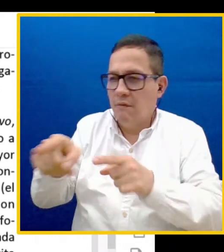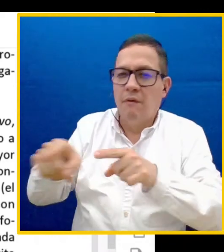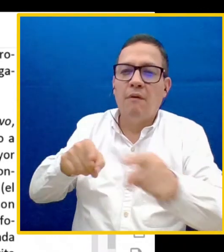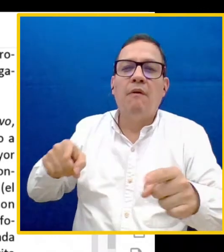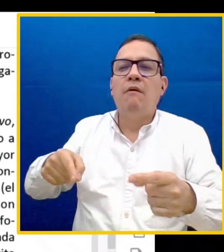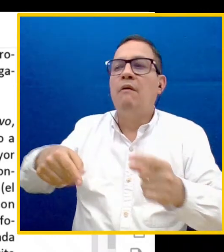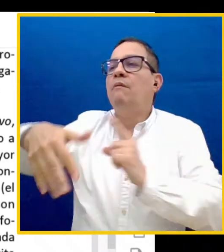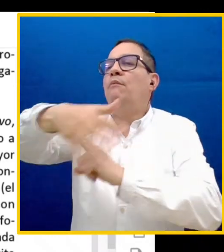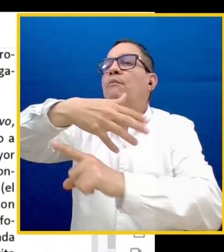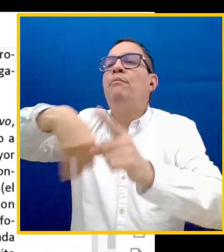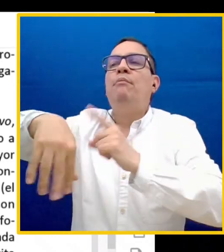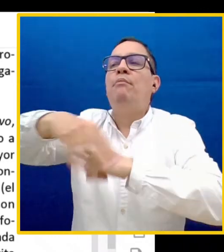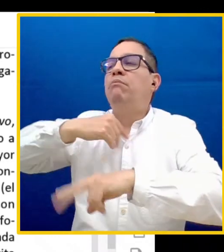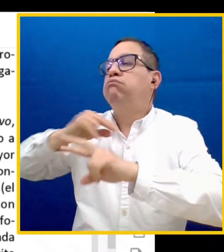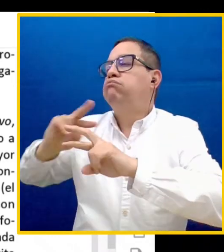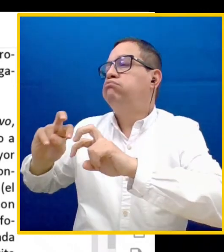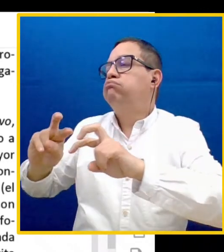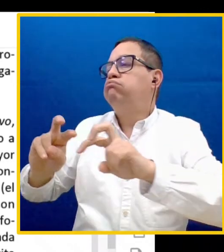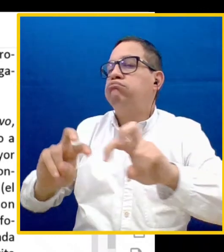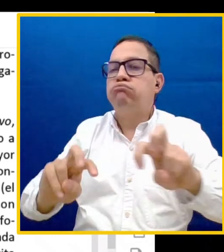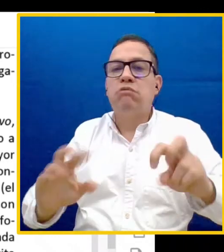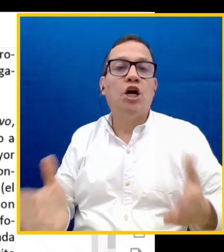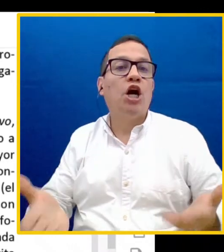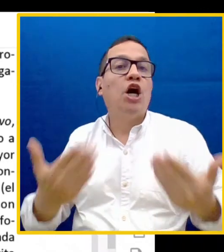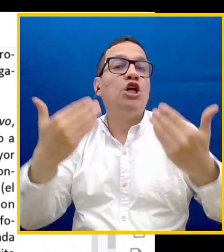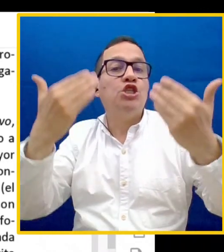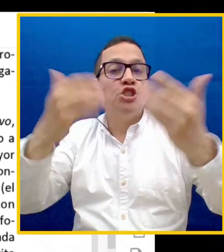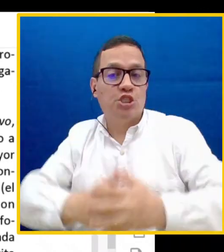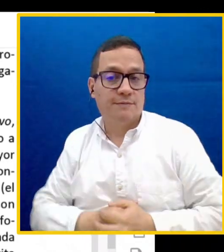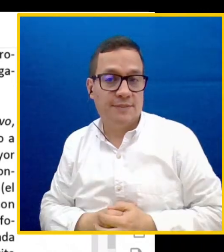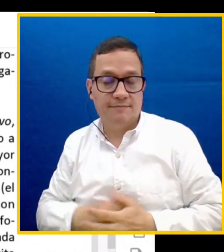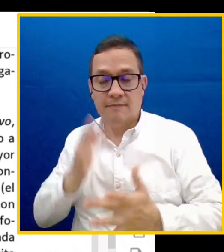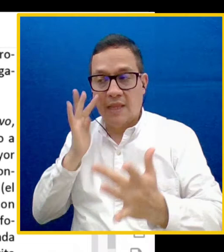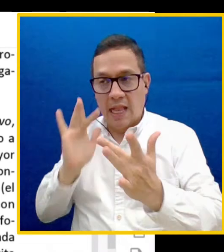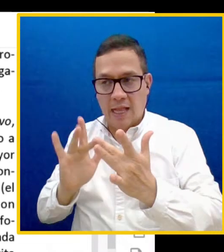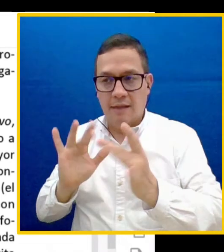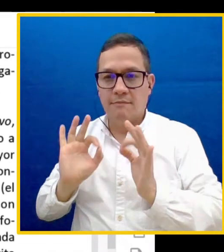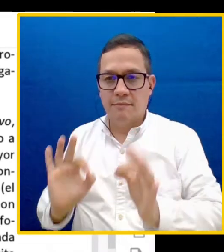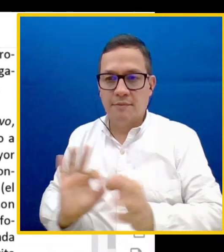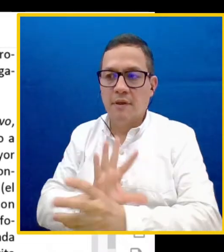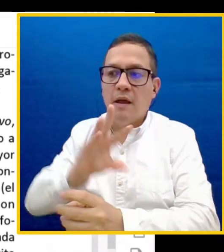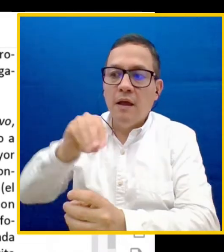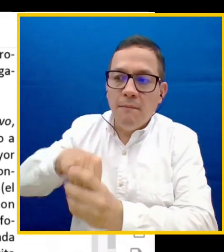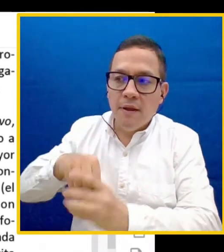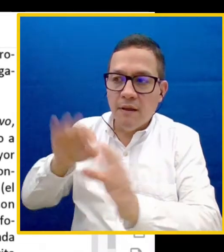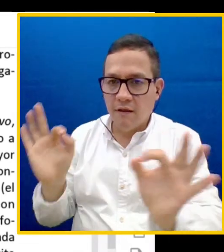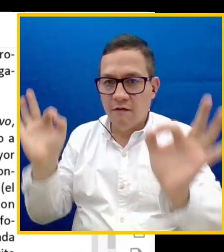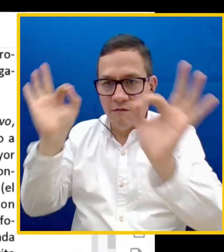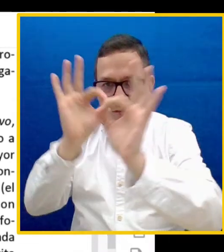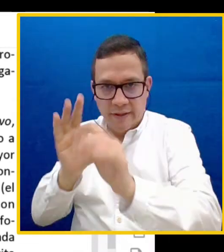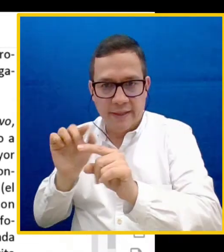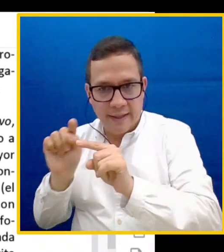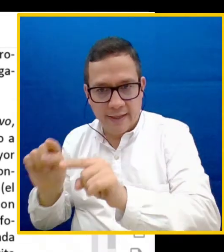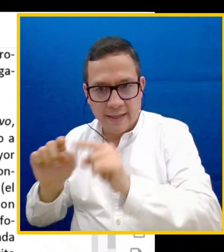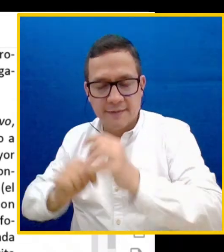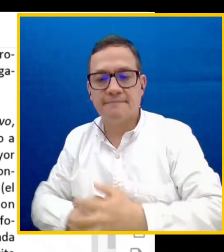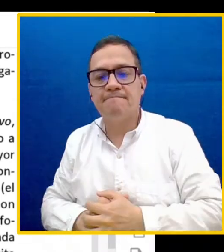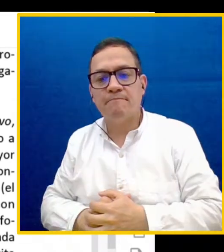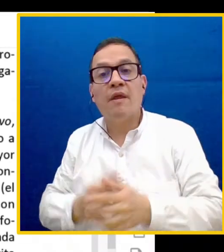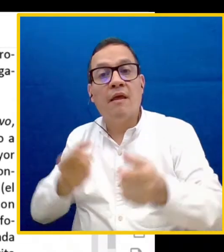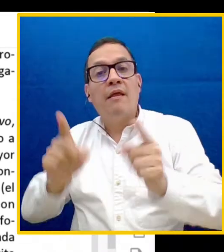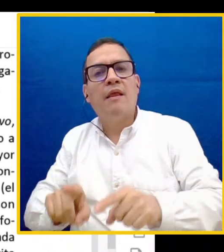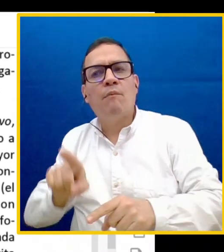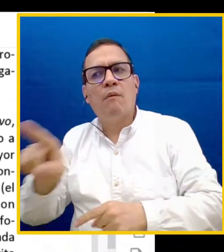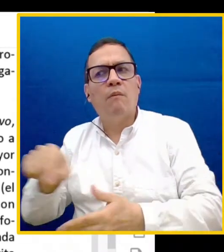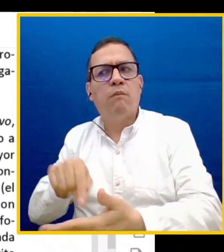del fenómeno a investigar, son relevantes y están incluidos en este enfoque. Además, aportan